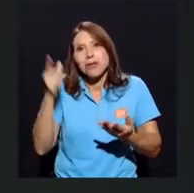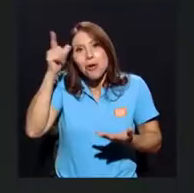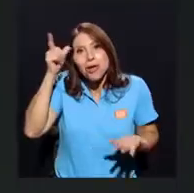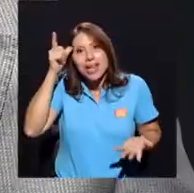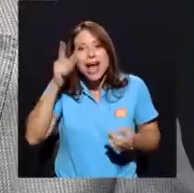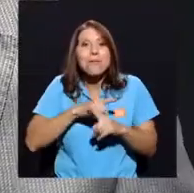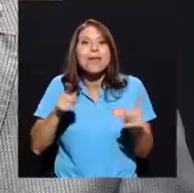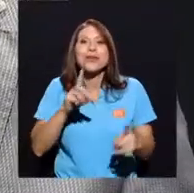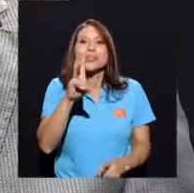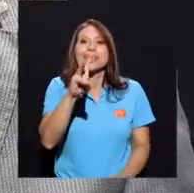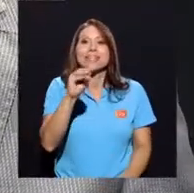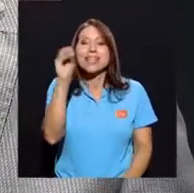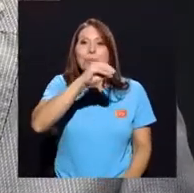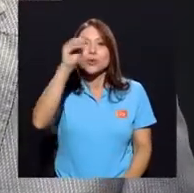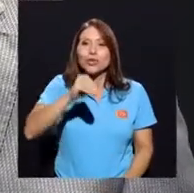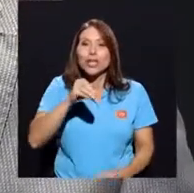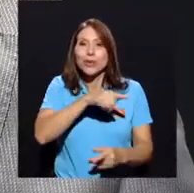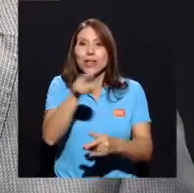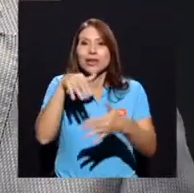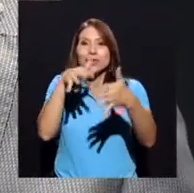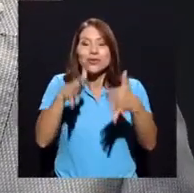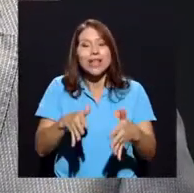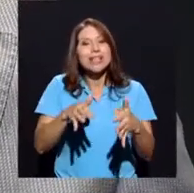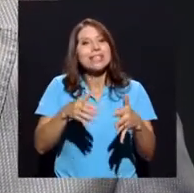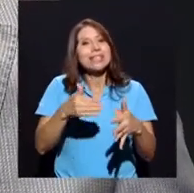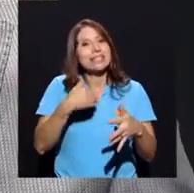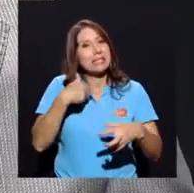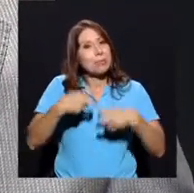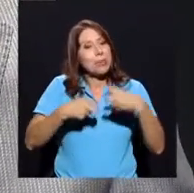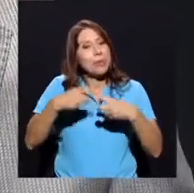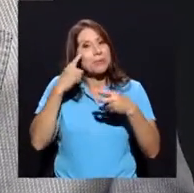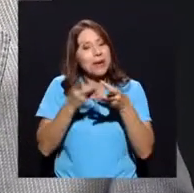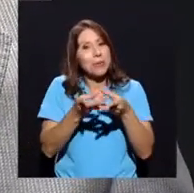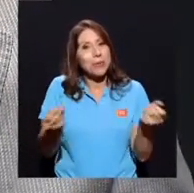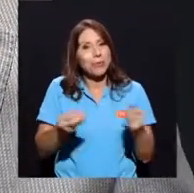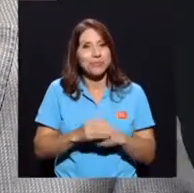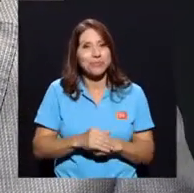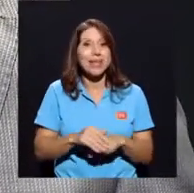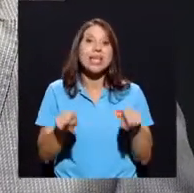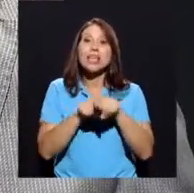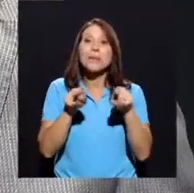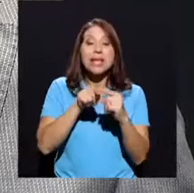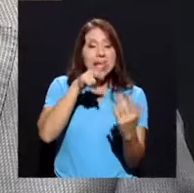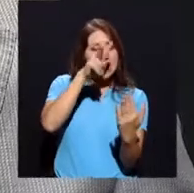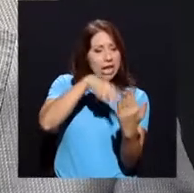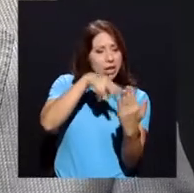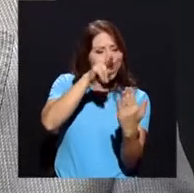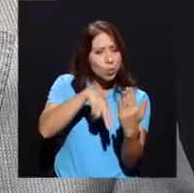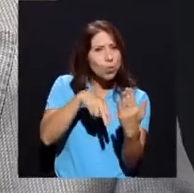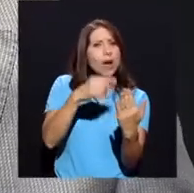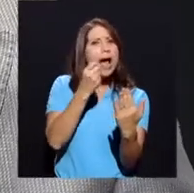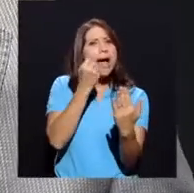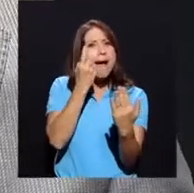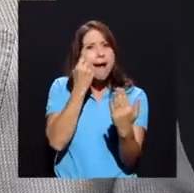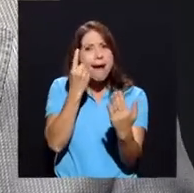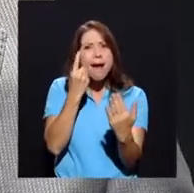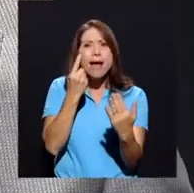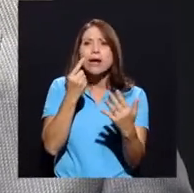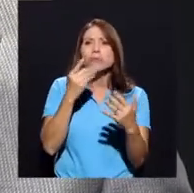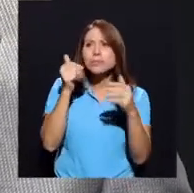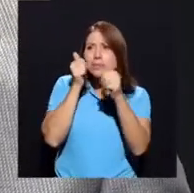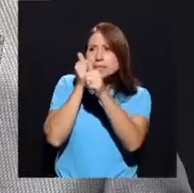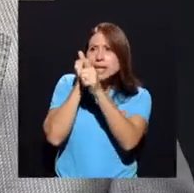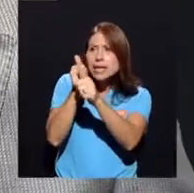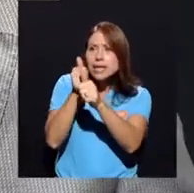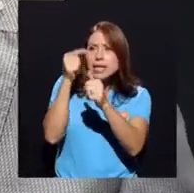resolver ese tipo de problema lectura verdad que para seguir instrucciones en cualquier trabajo hay que entender que lo que le